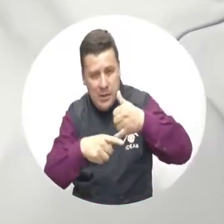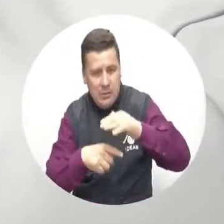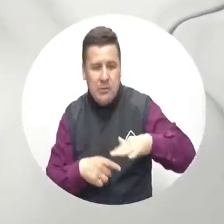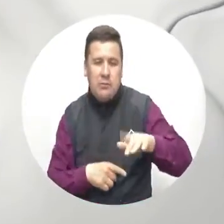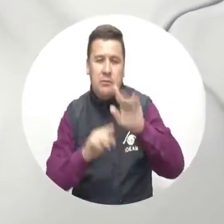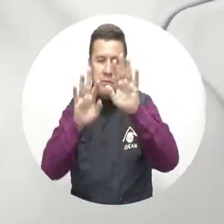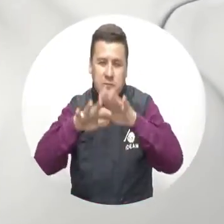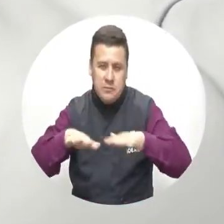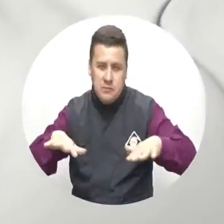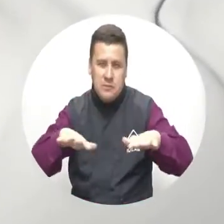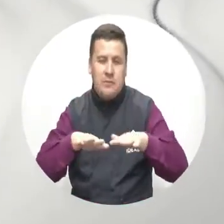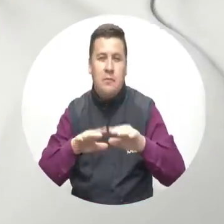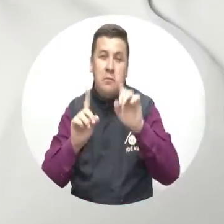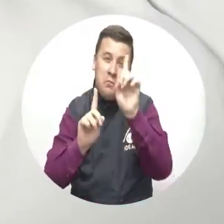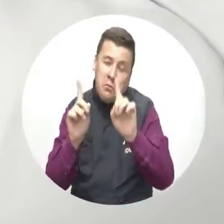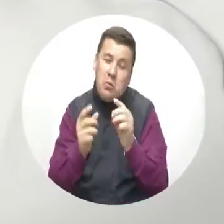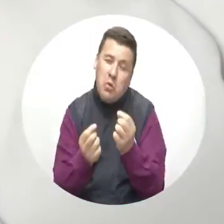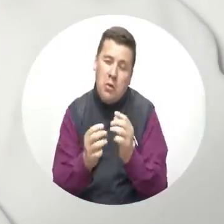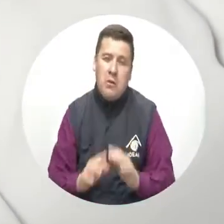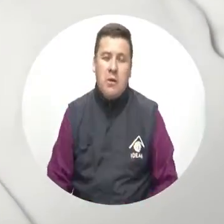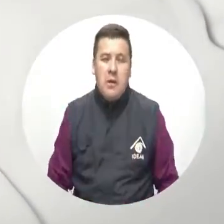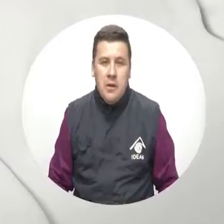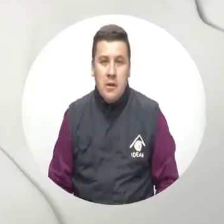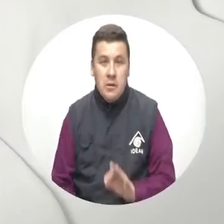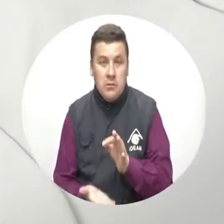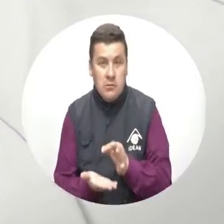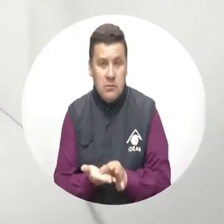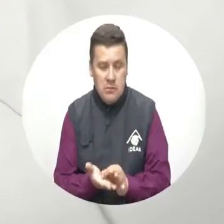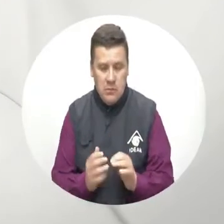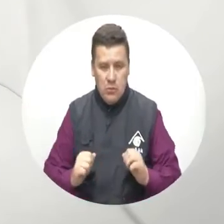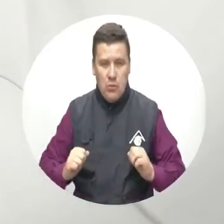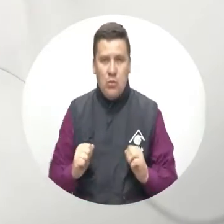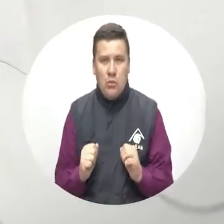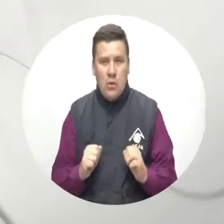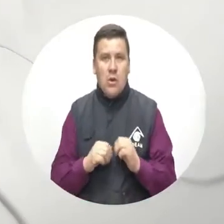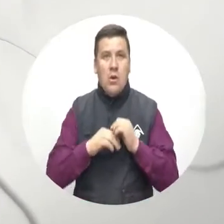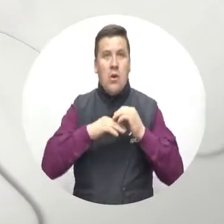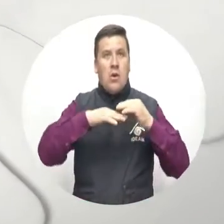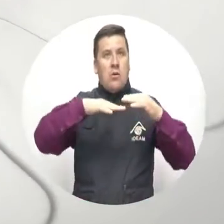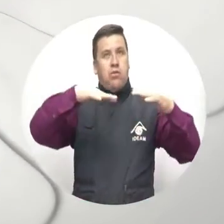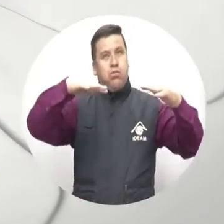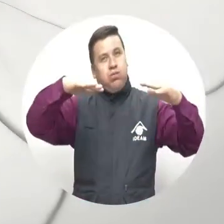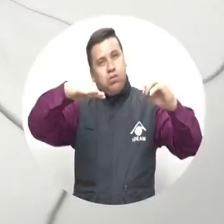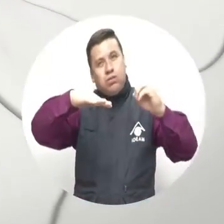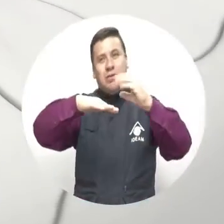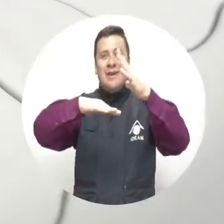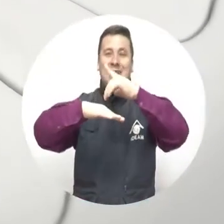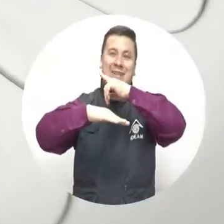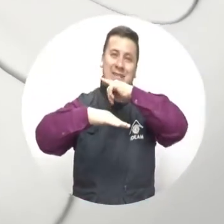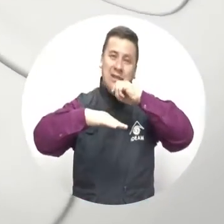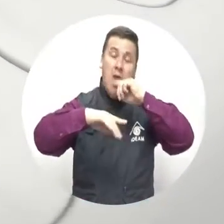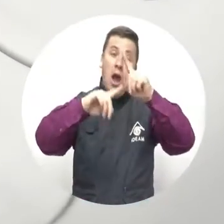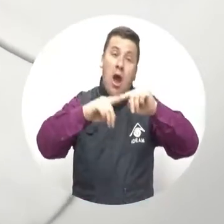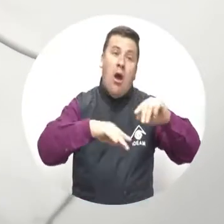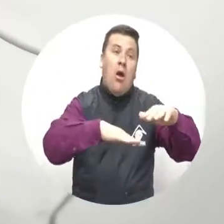Bogotá amanece con tiempo seco y frío, aunque no sorprenderán precipitaciones sobre el suroriente de la capital.